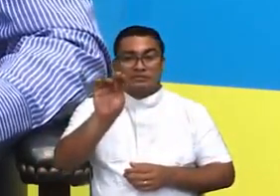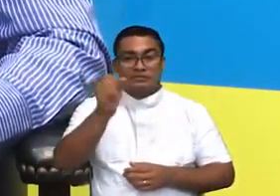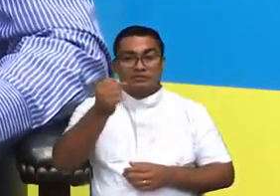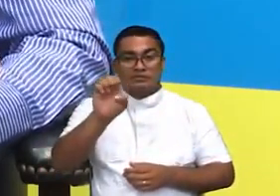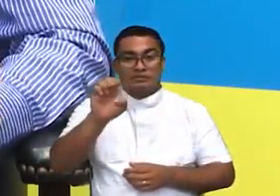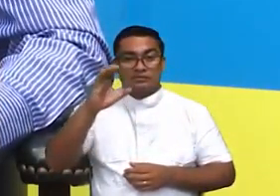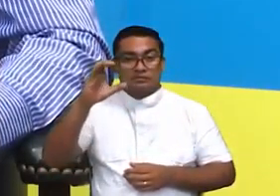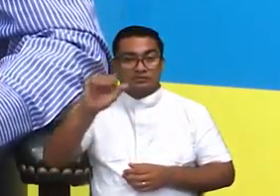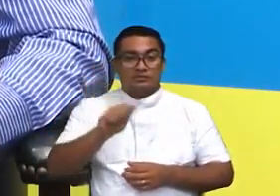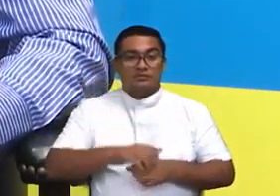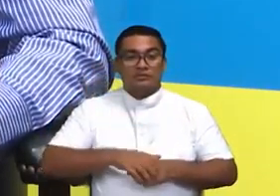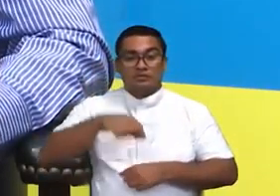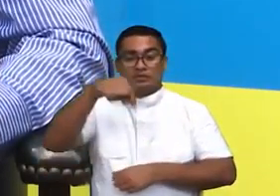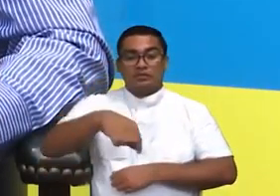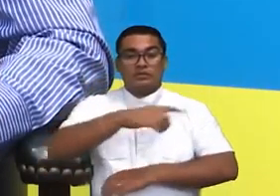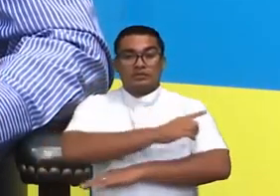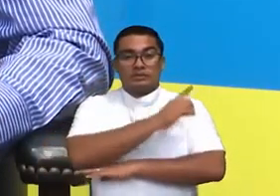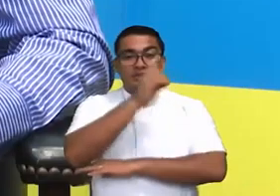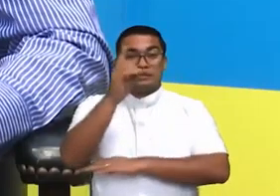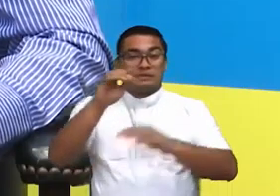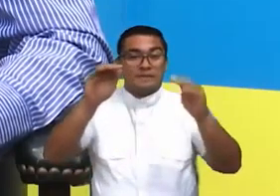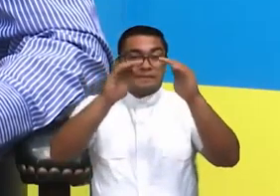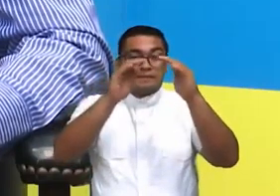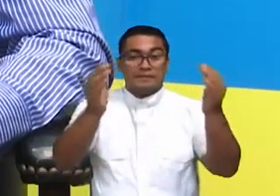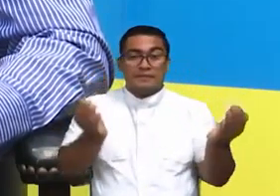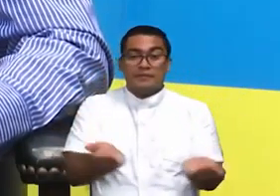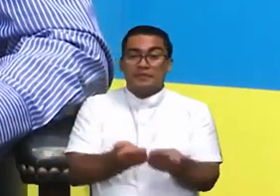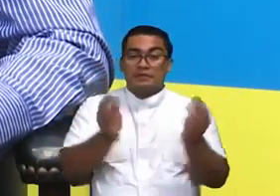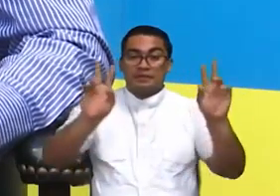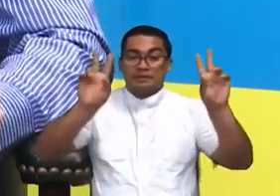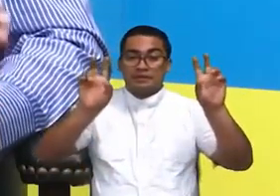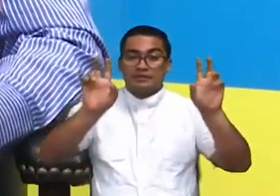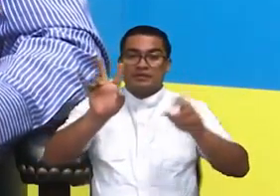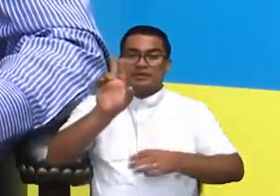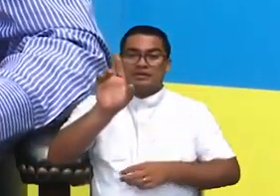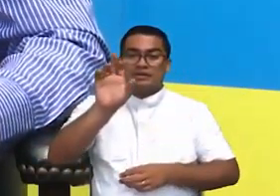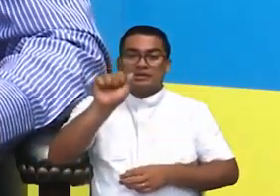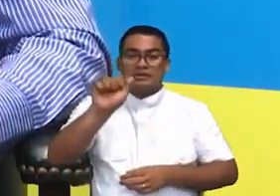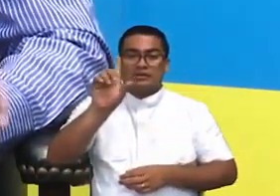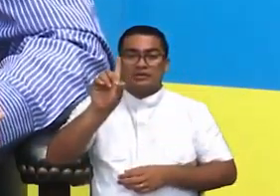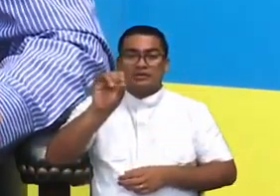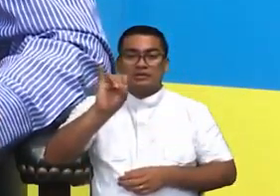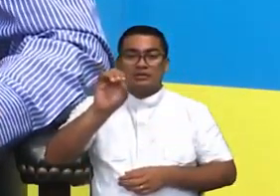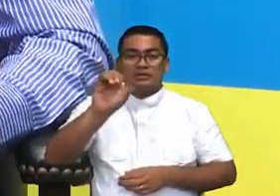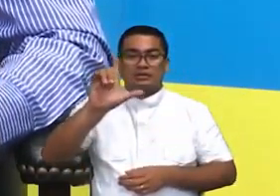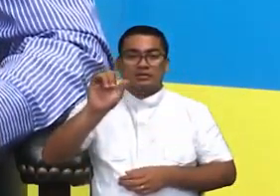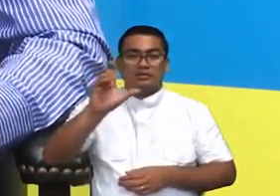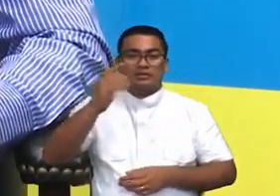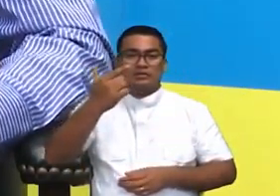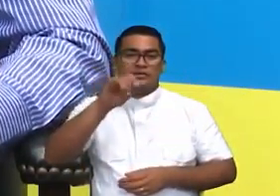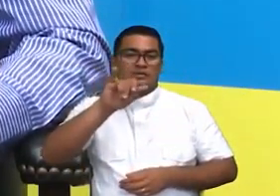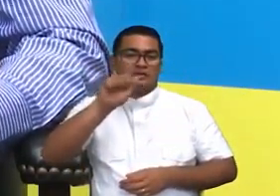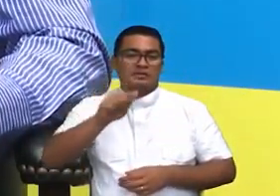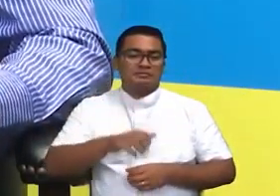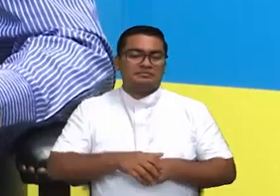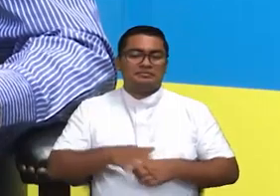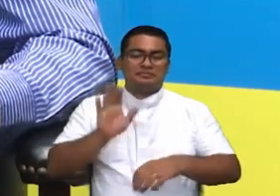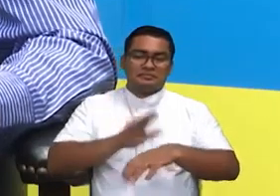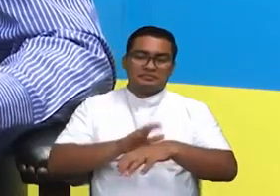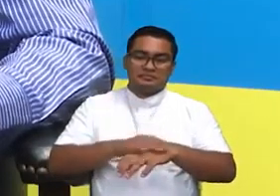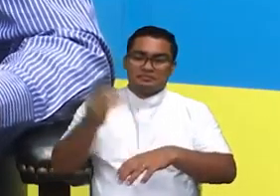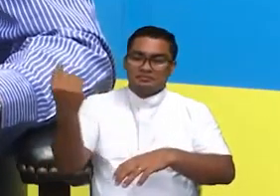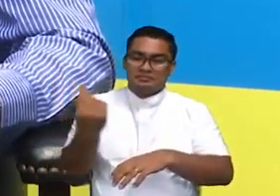también se conmemora el Día Mundial de la Radiología o Imagenología. Para hablar de este tema, hemos invitado el día